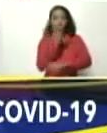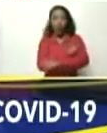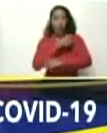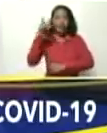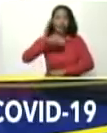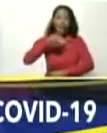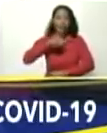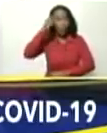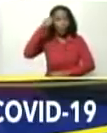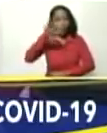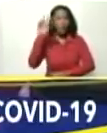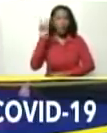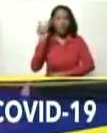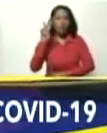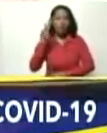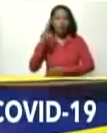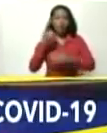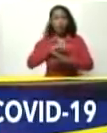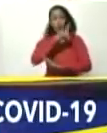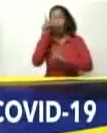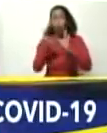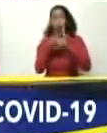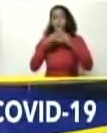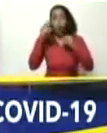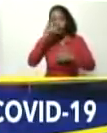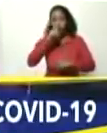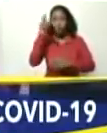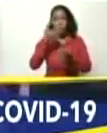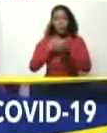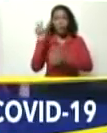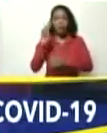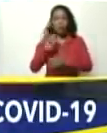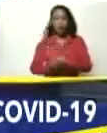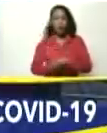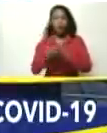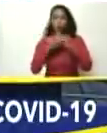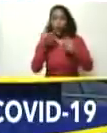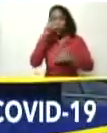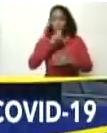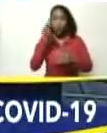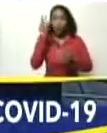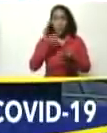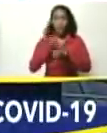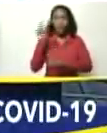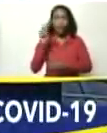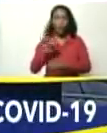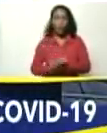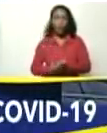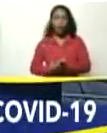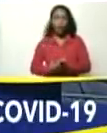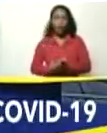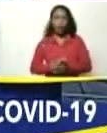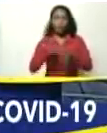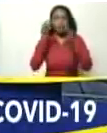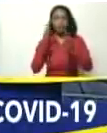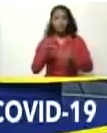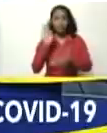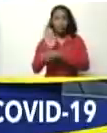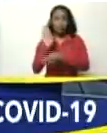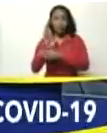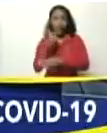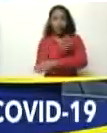que necesita el pueblo de Venezuela todo el año 2022. Todo el año 2022. Aseguradas las